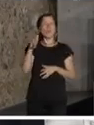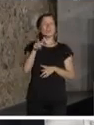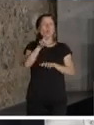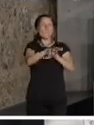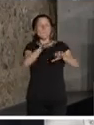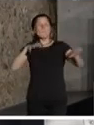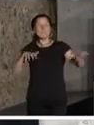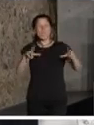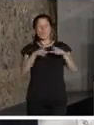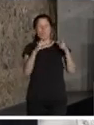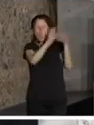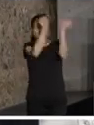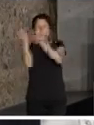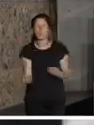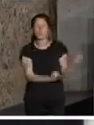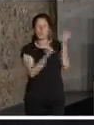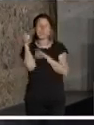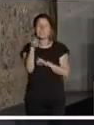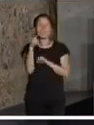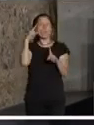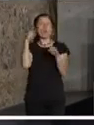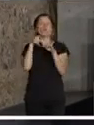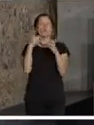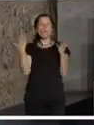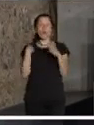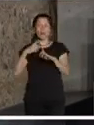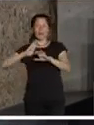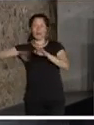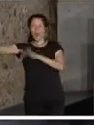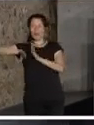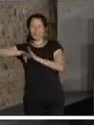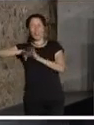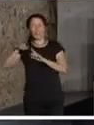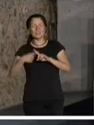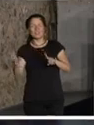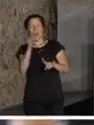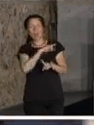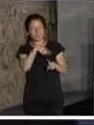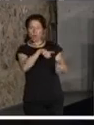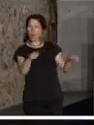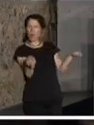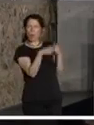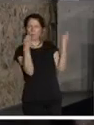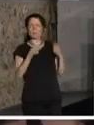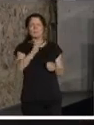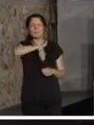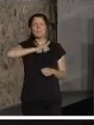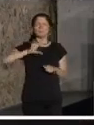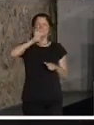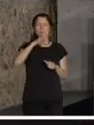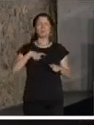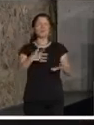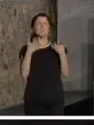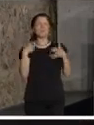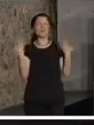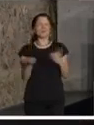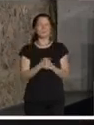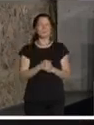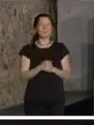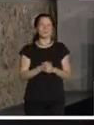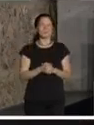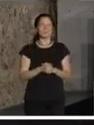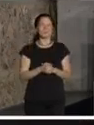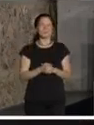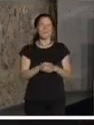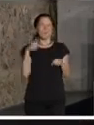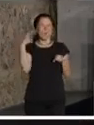de la mayoría social Ese es el objetivo de la derecha y la extrema derecha en este país conseguir por medios